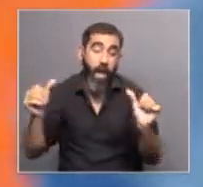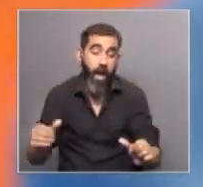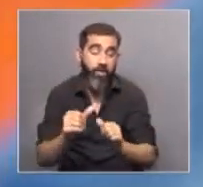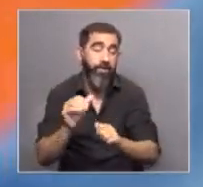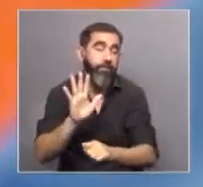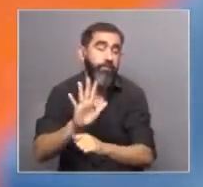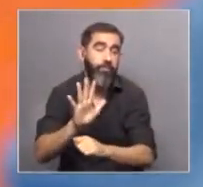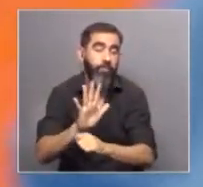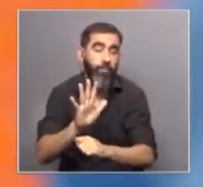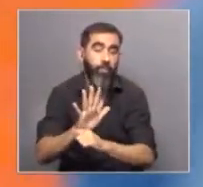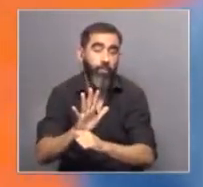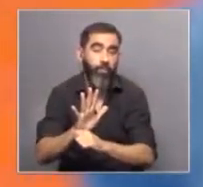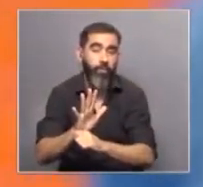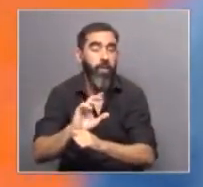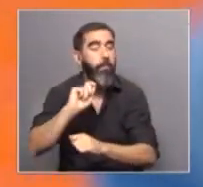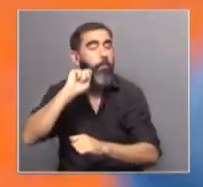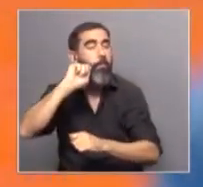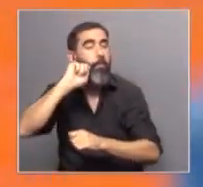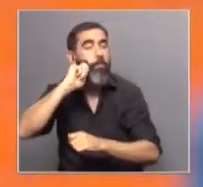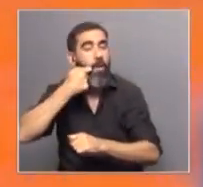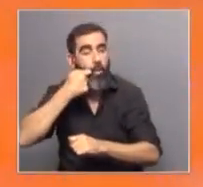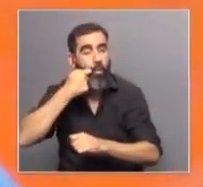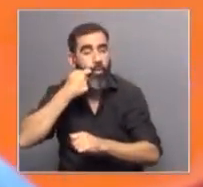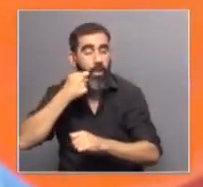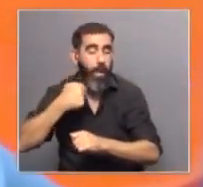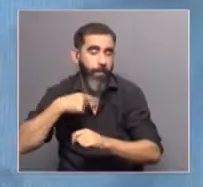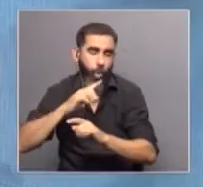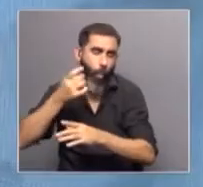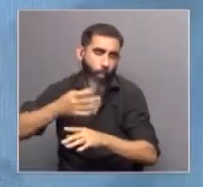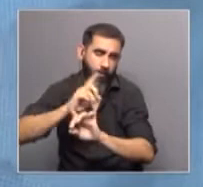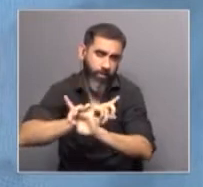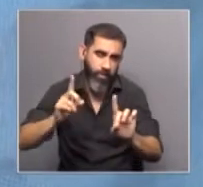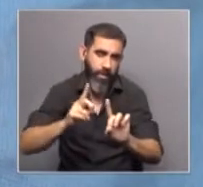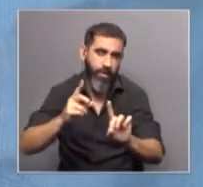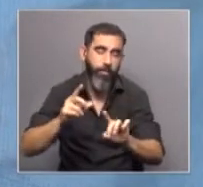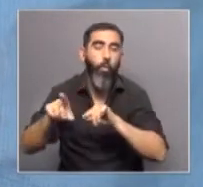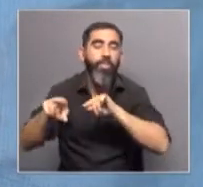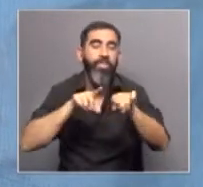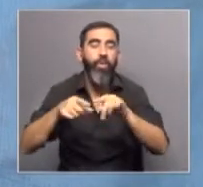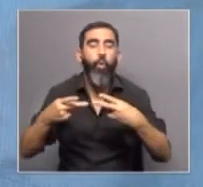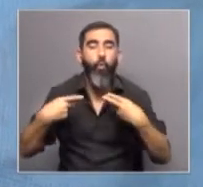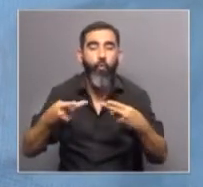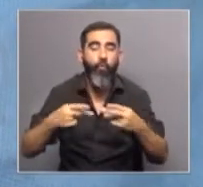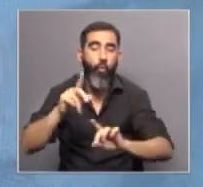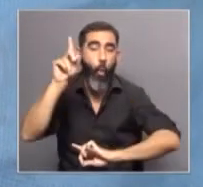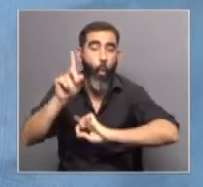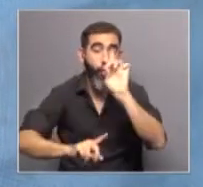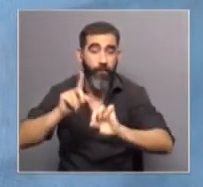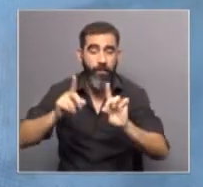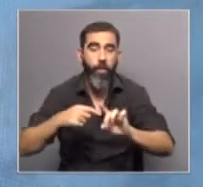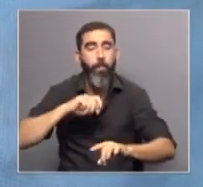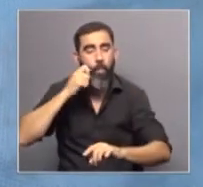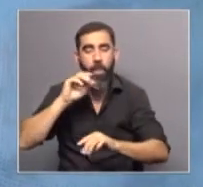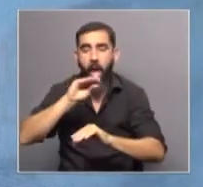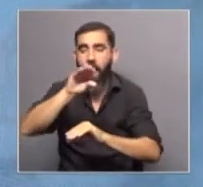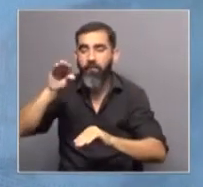un aficionado o amateur, director técnico de fútbol en la liga universitaria, que me gustaba hablarle